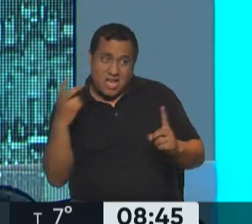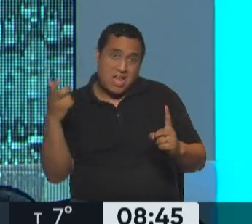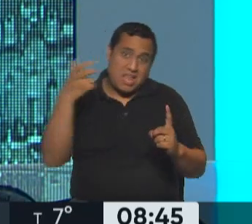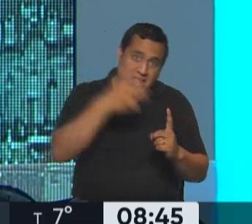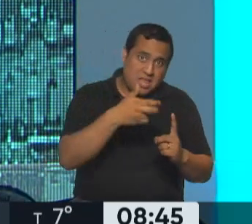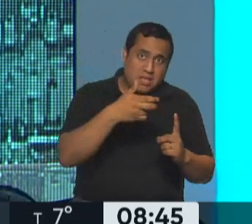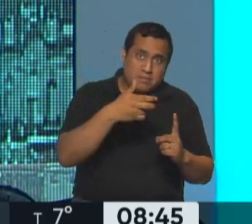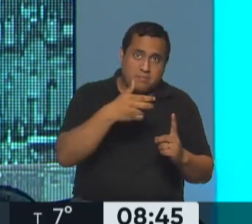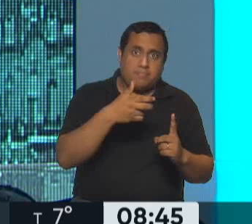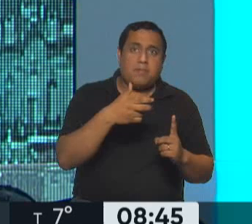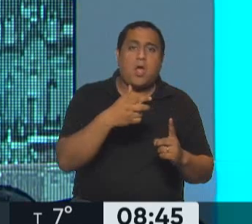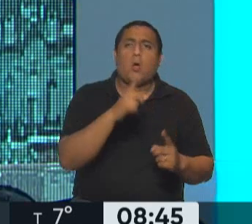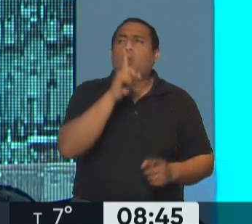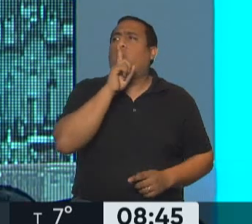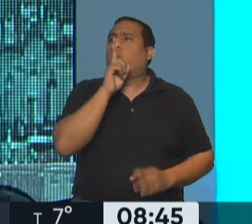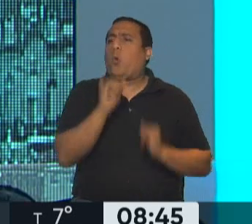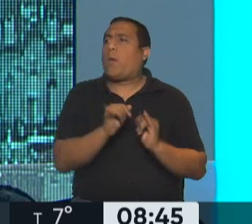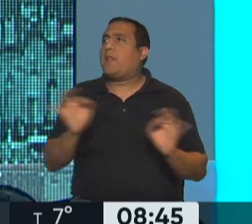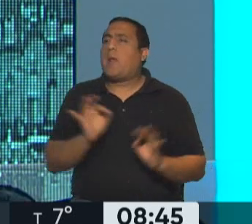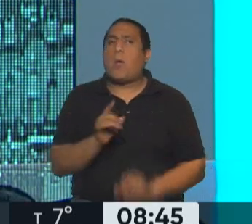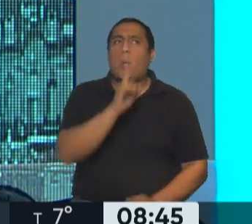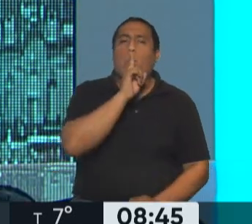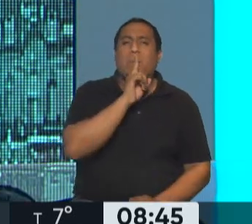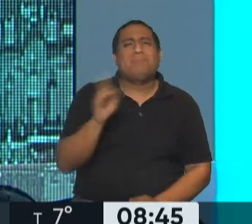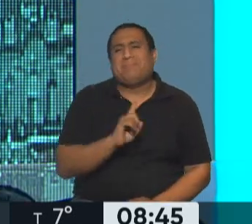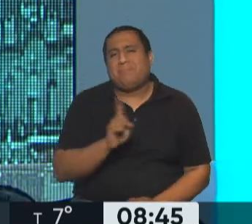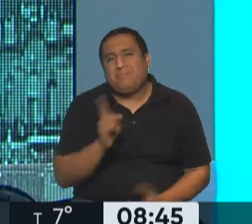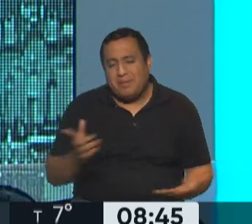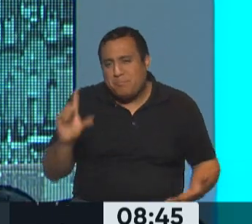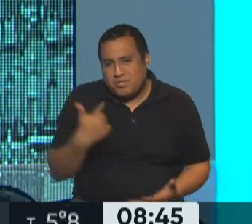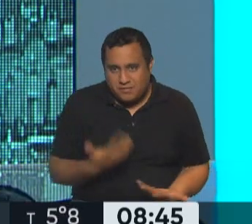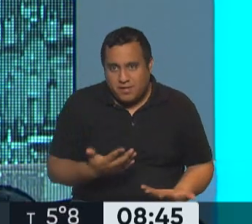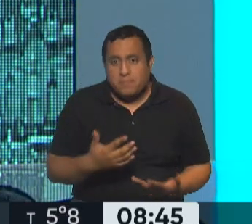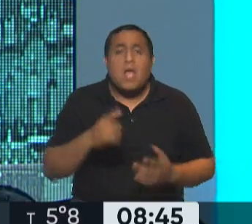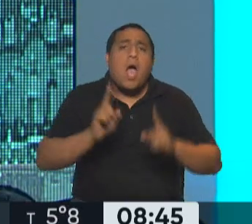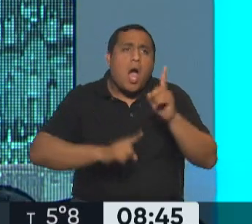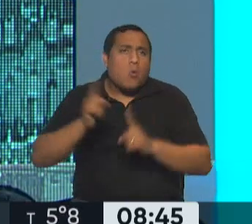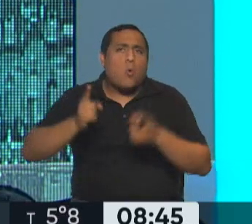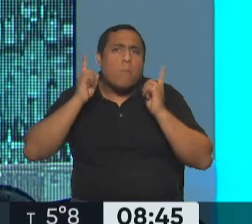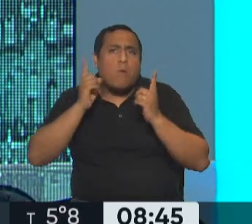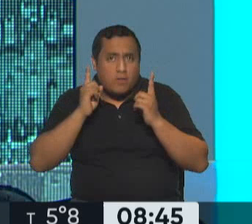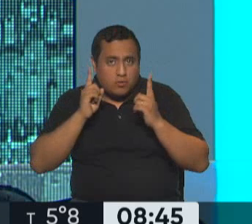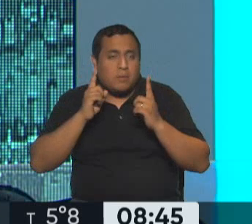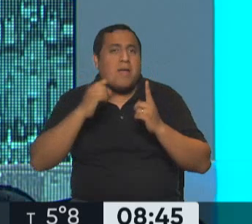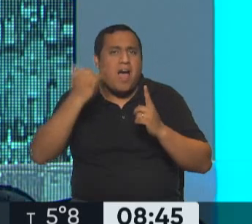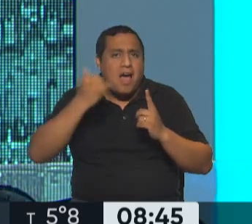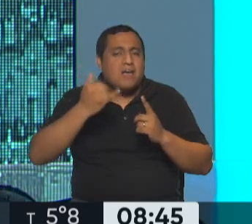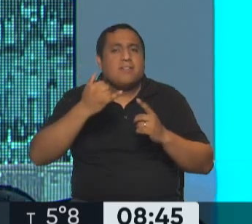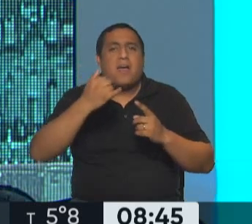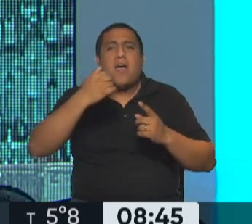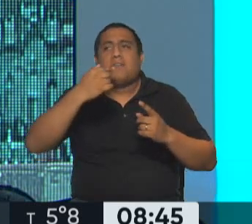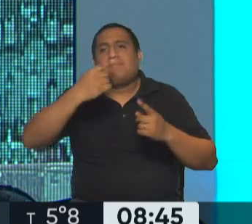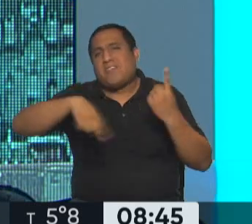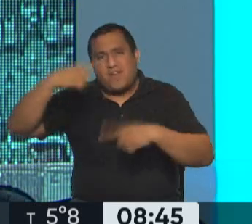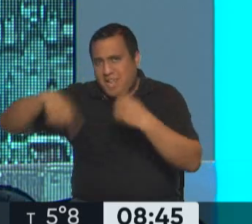es imposible invisibilizarlo. Y a propósito de todas las voces, bueno, hay docentes con diferentes voces en todos los establecimientos educativos